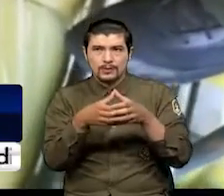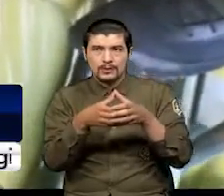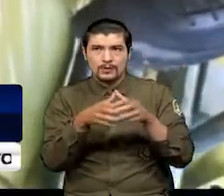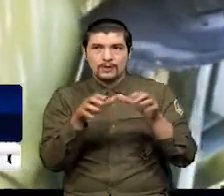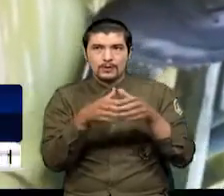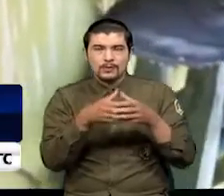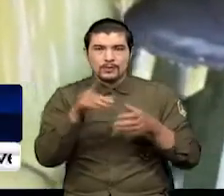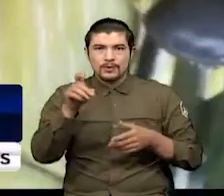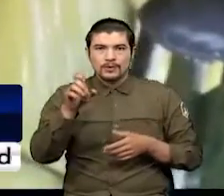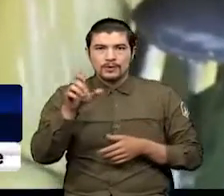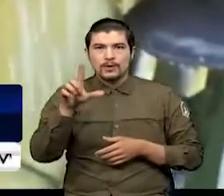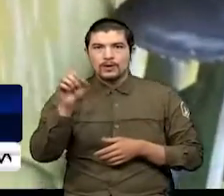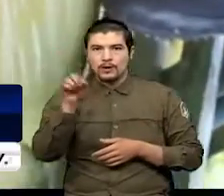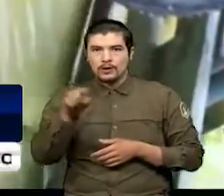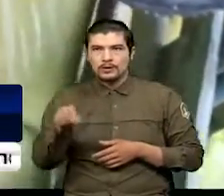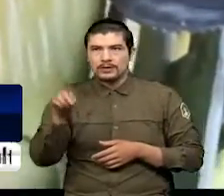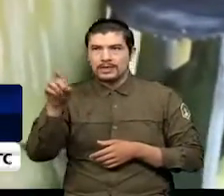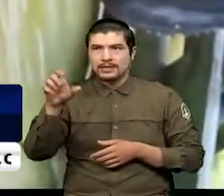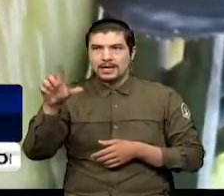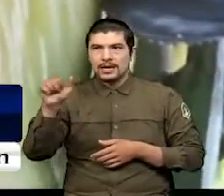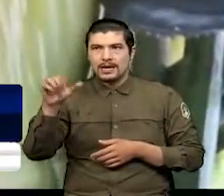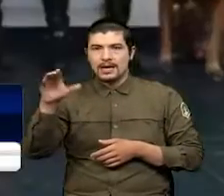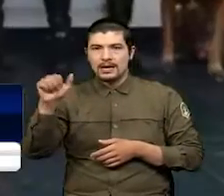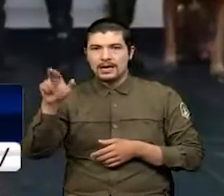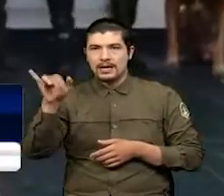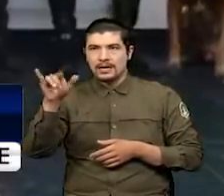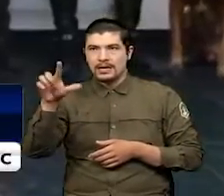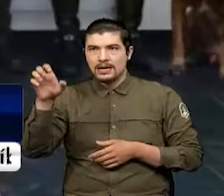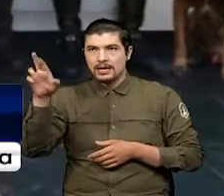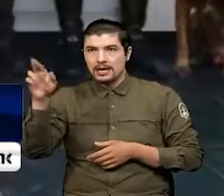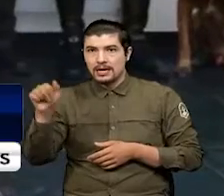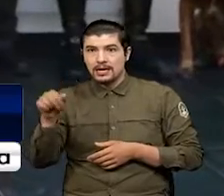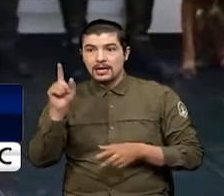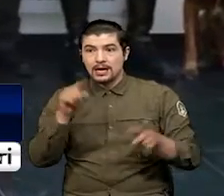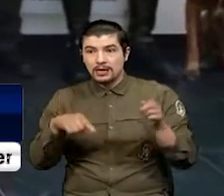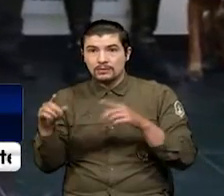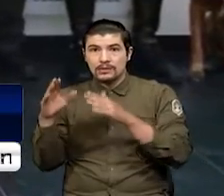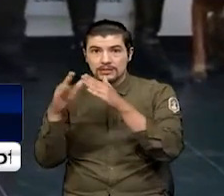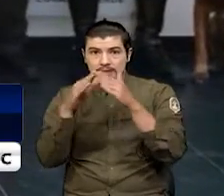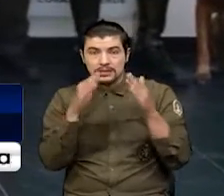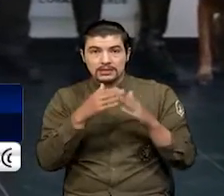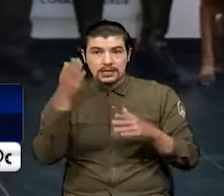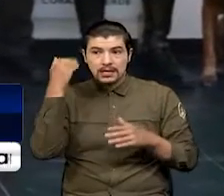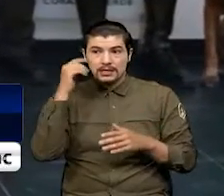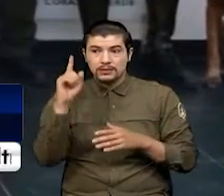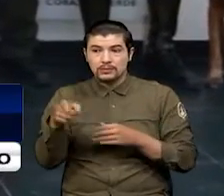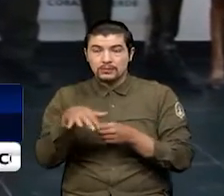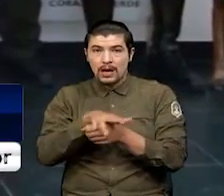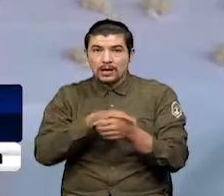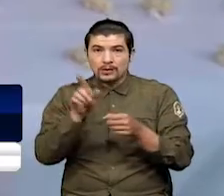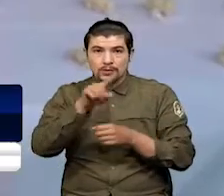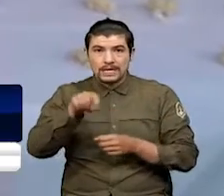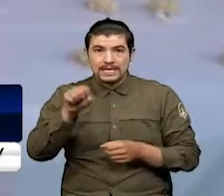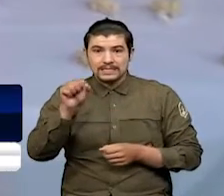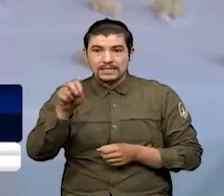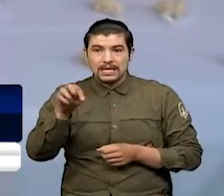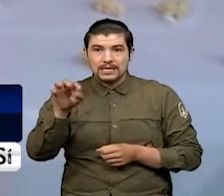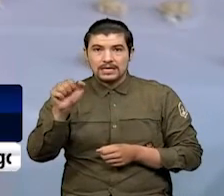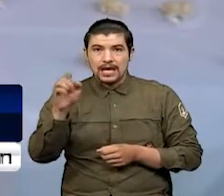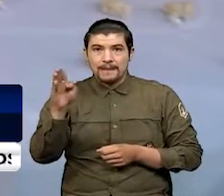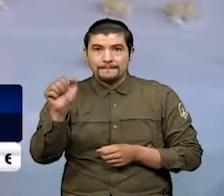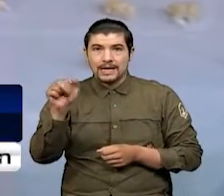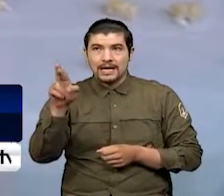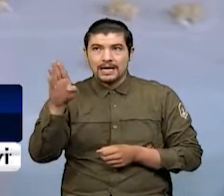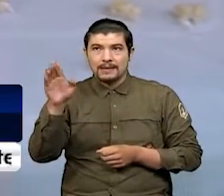de la Carrilera. A través de registro de control y allanamientos en algunas de las viviendas en el barrio Santa Bárbara, se da la captura de estas